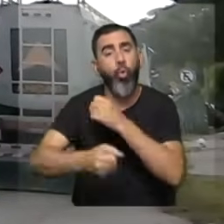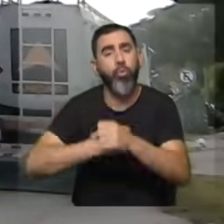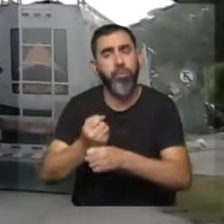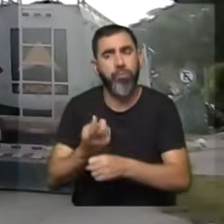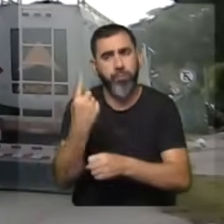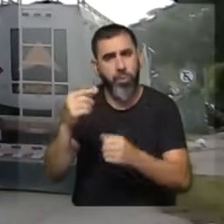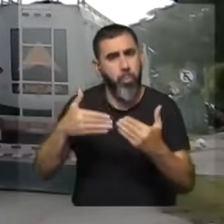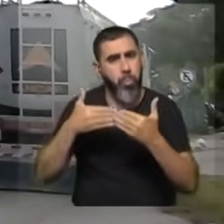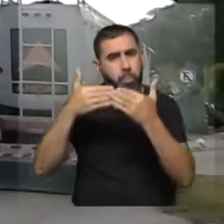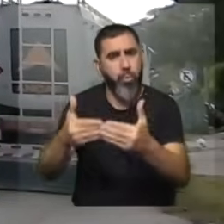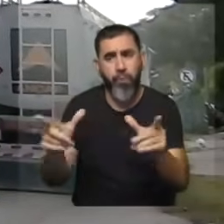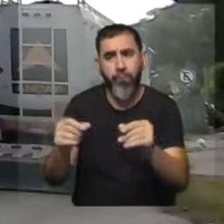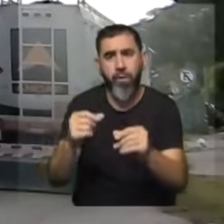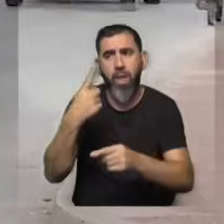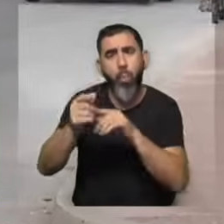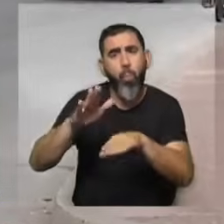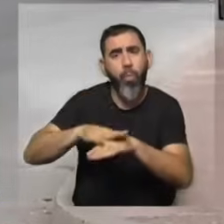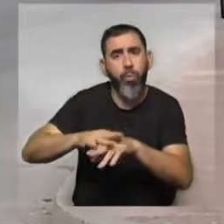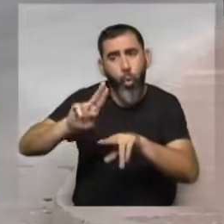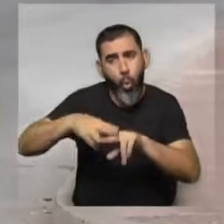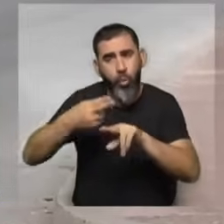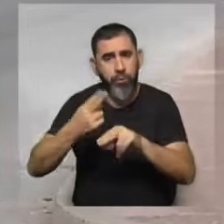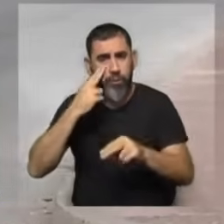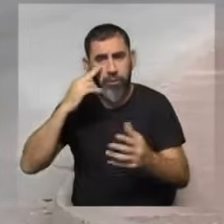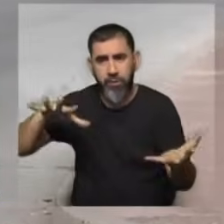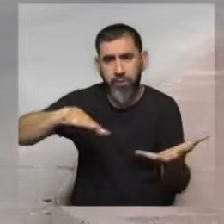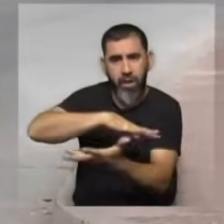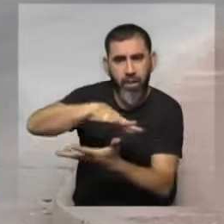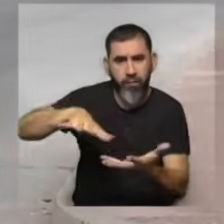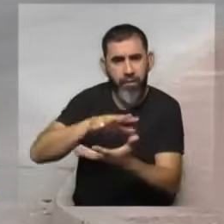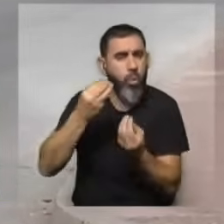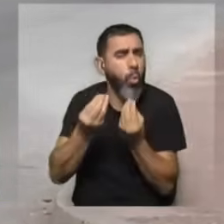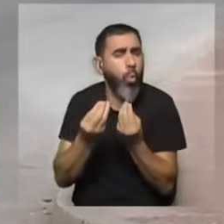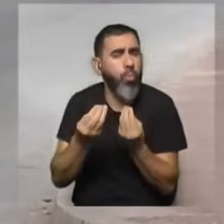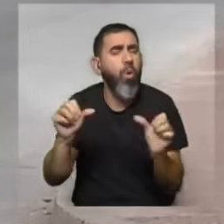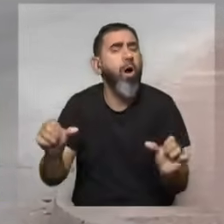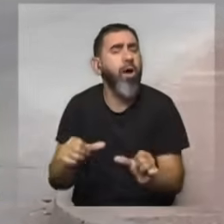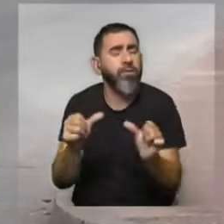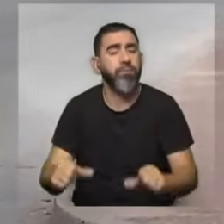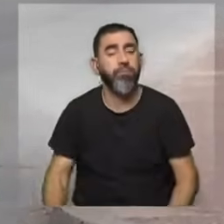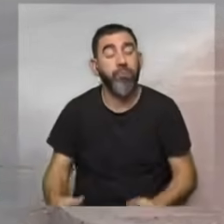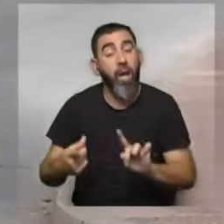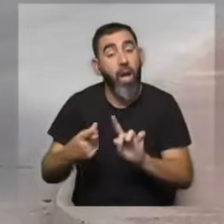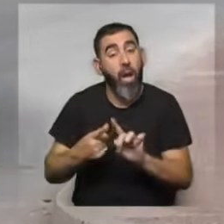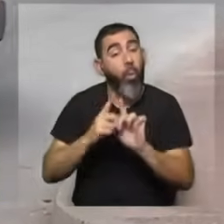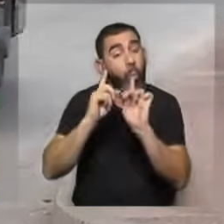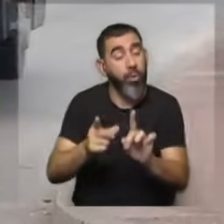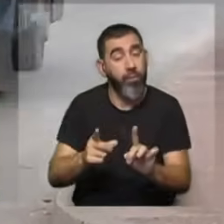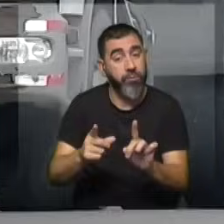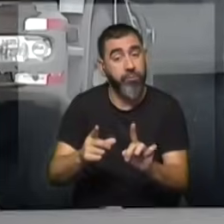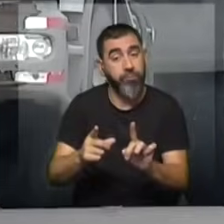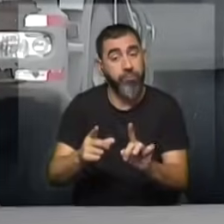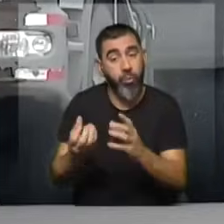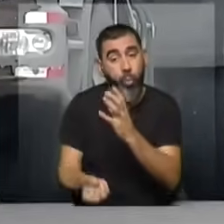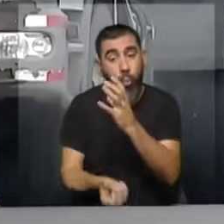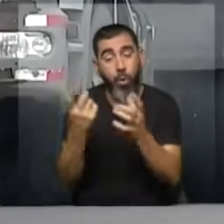ministra esa prórroga se va a terminar en algún momento yig volver a estar arriba de la mesa este problema Cómo se va a trabajar acordamos también eh